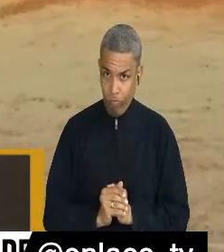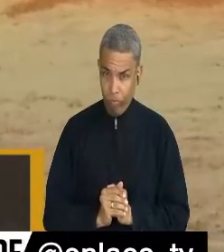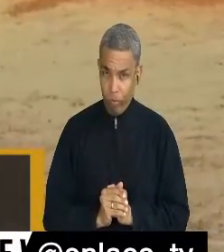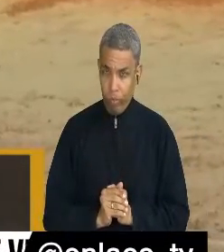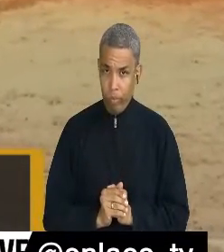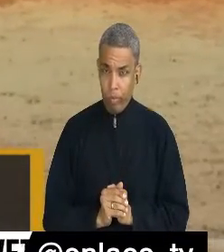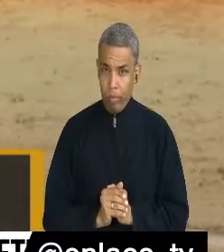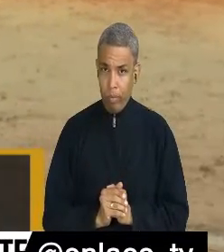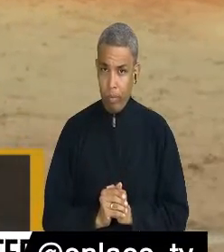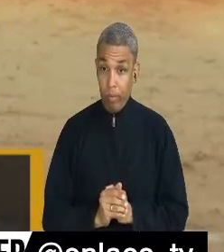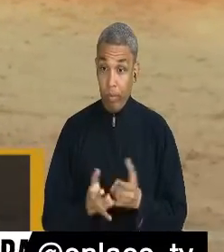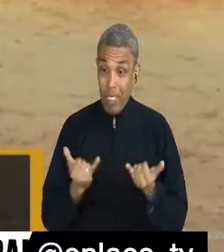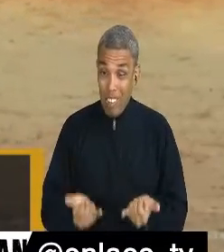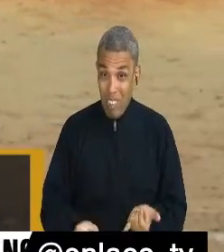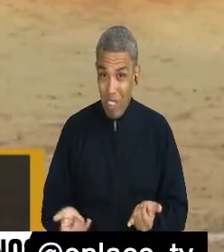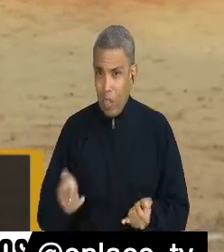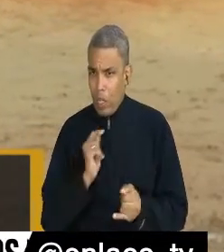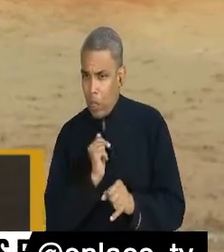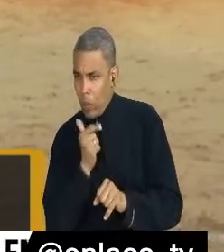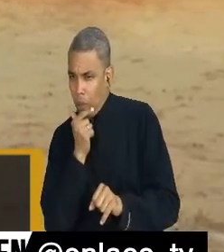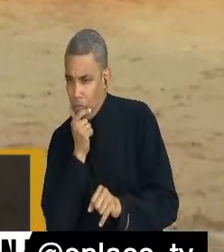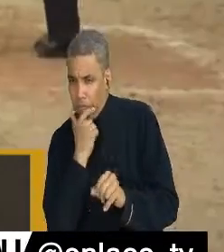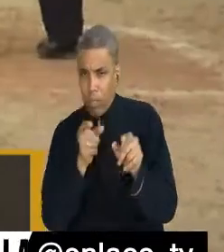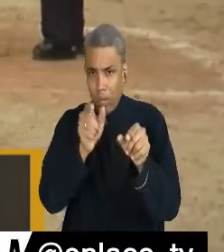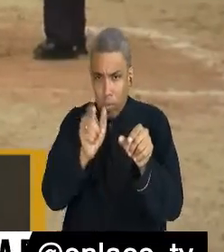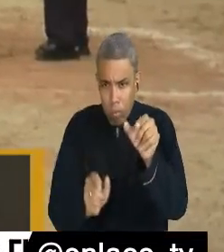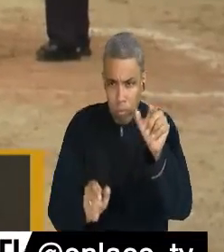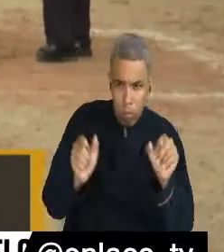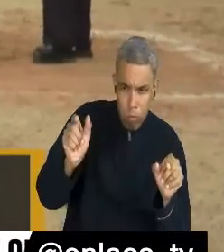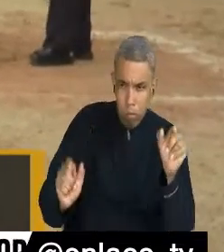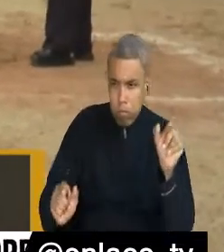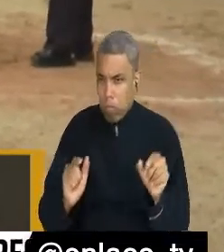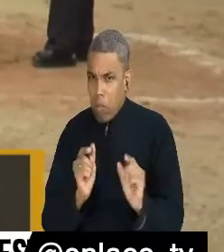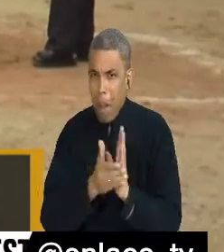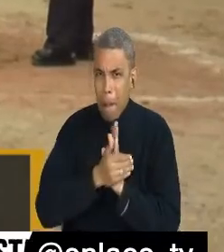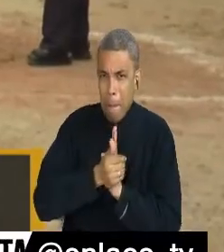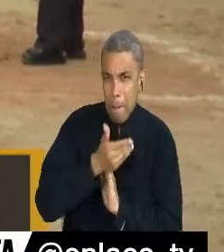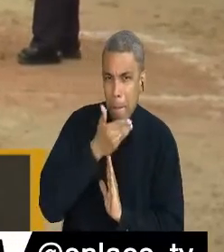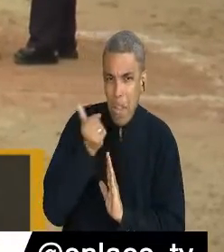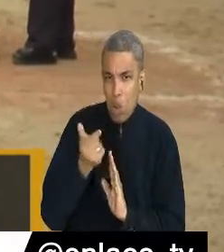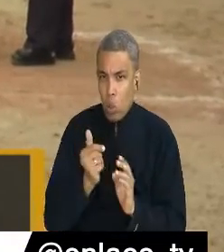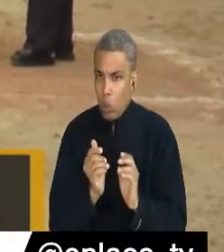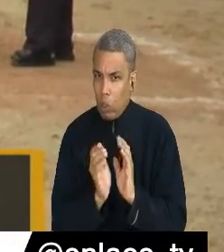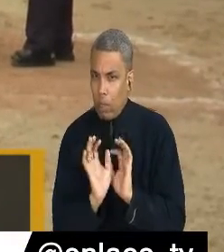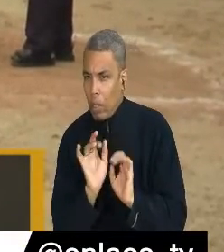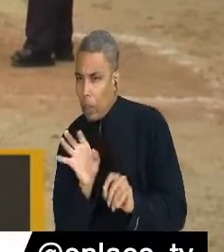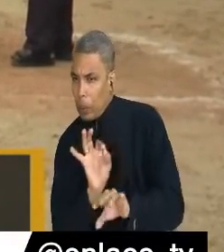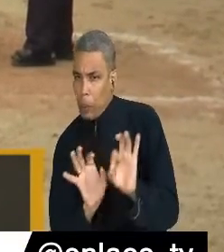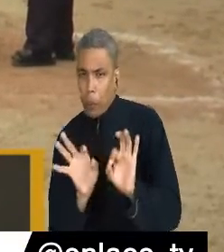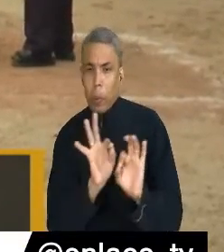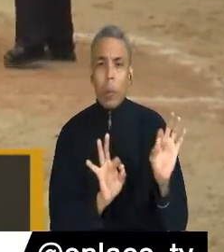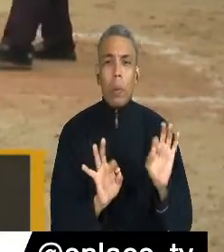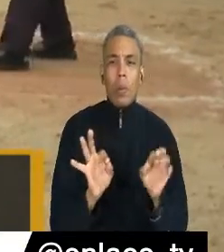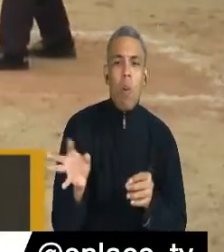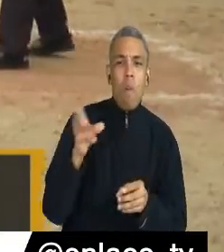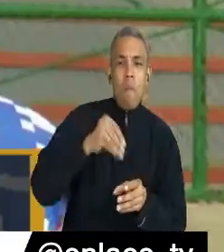de aquí se va a escoger la selección de este campeonato se va a la selección colombia que va para el campeonato panamericano